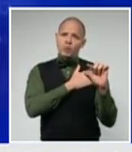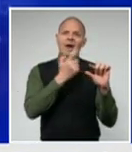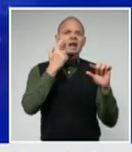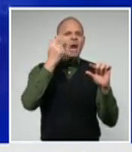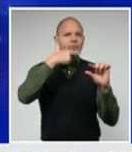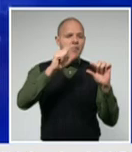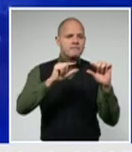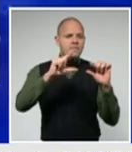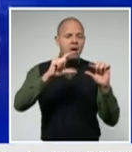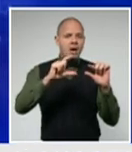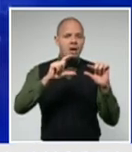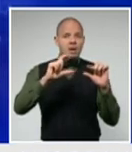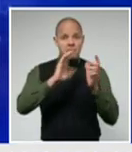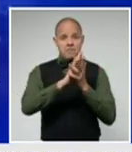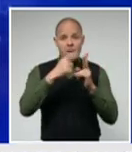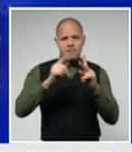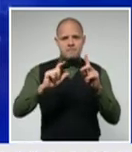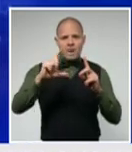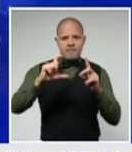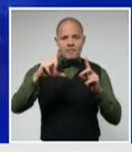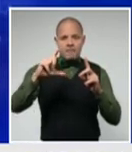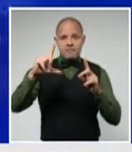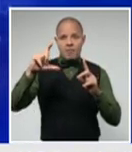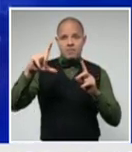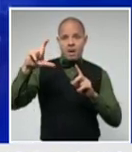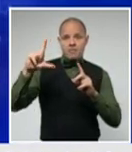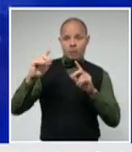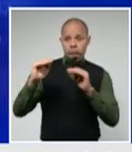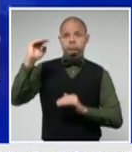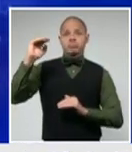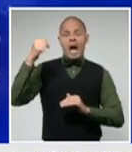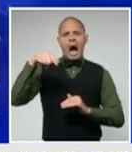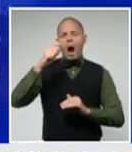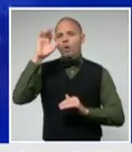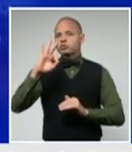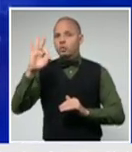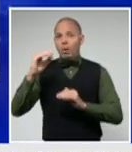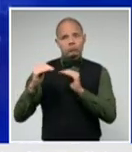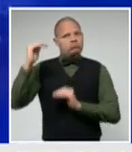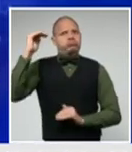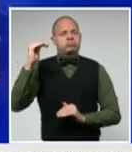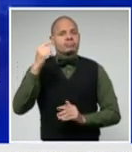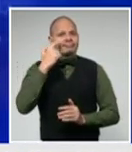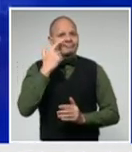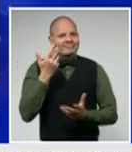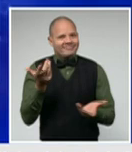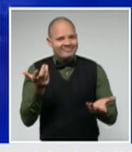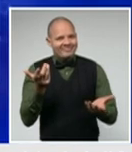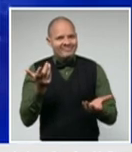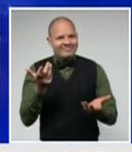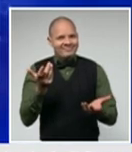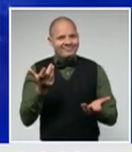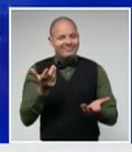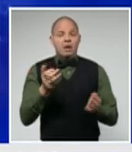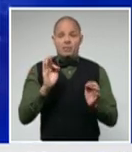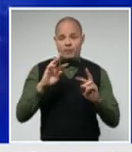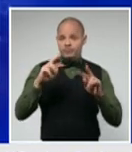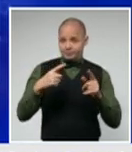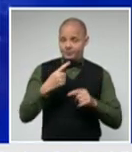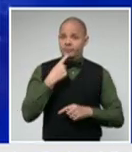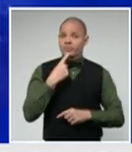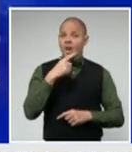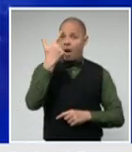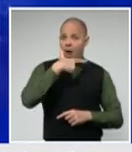estudios, que se hicieron nada más que 2.766 muestras, a abril con más de